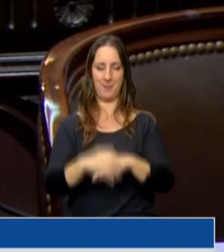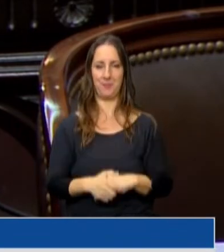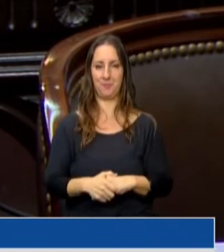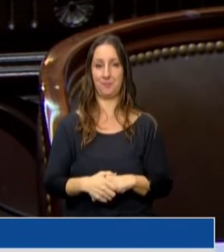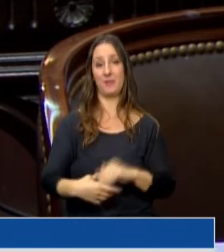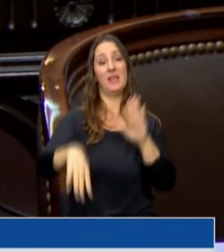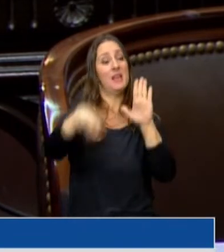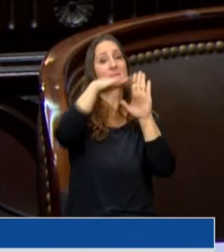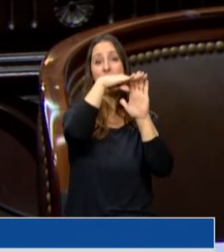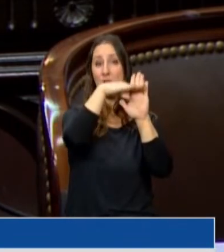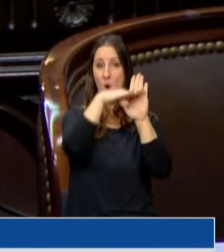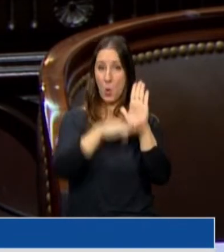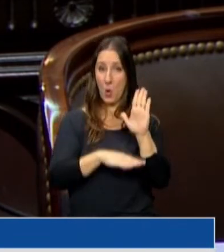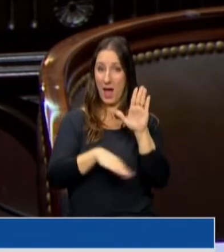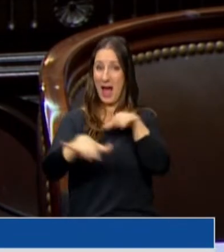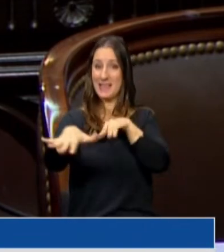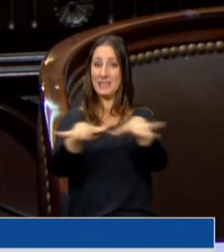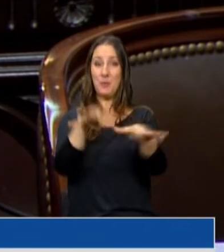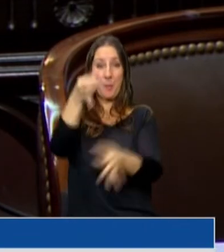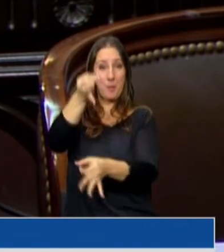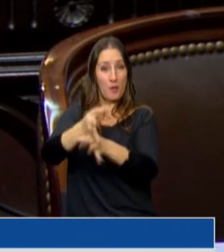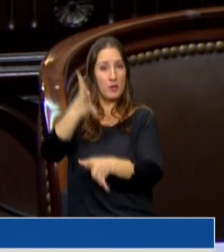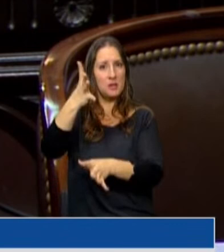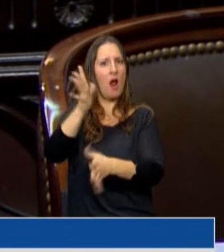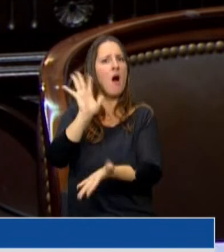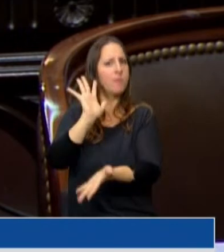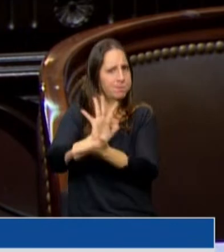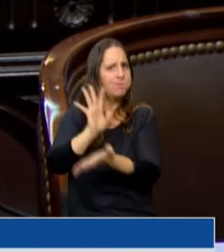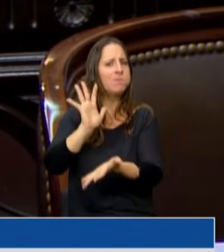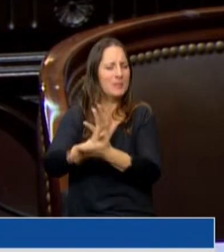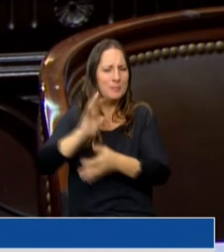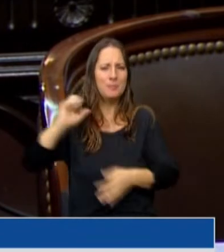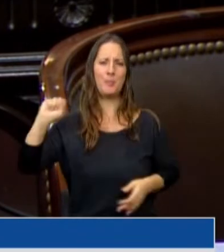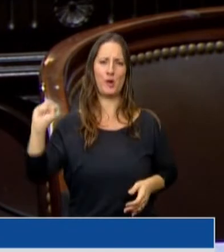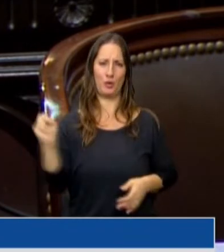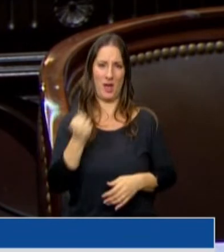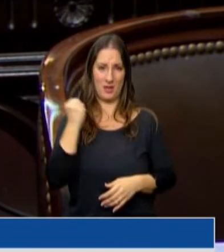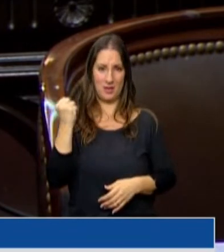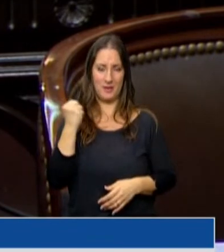Regular esta actividad profesional tan importante